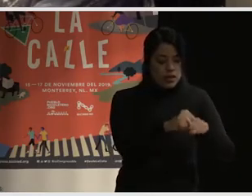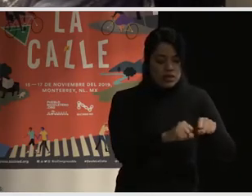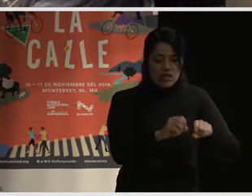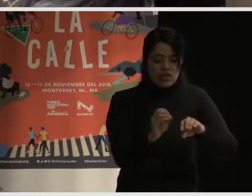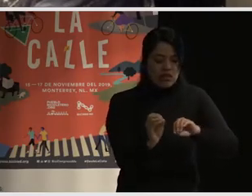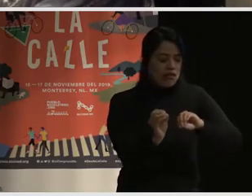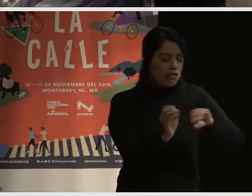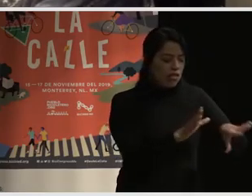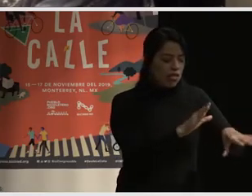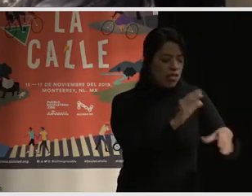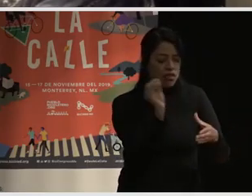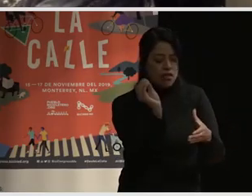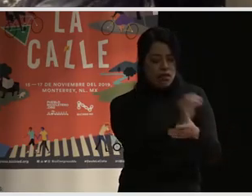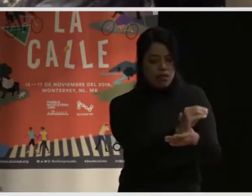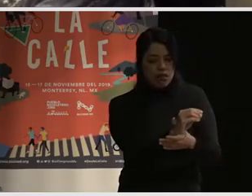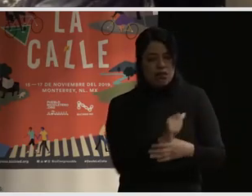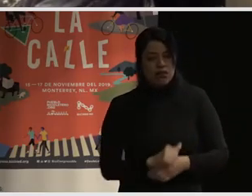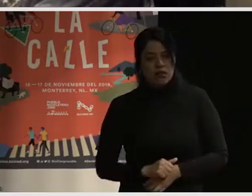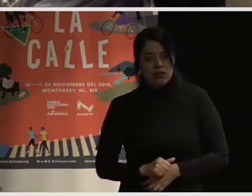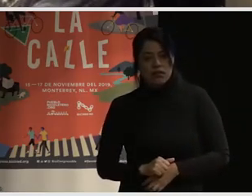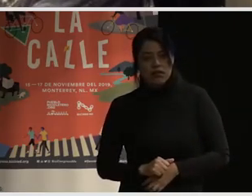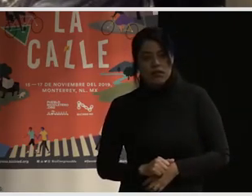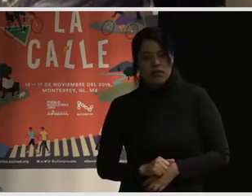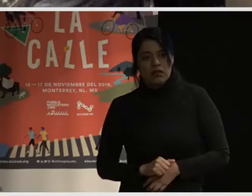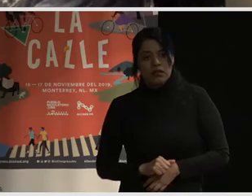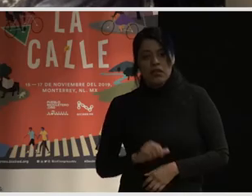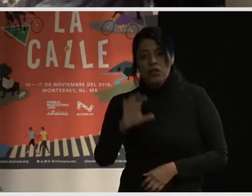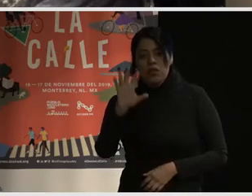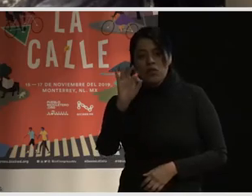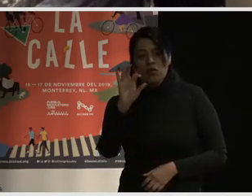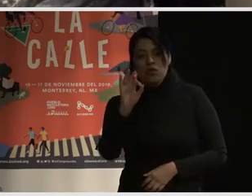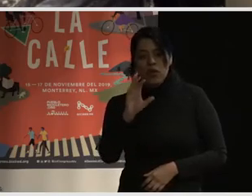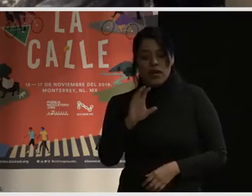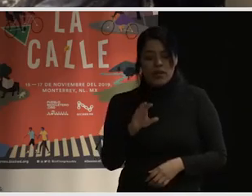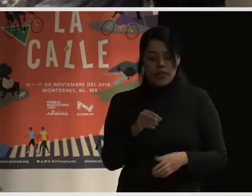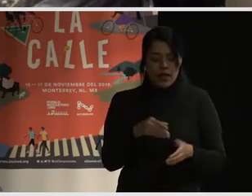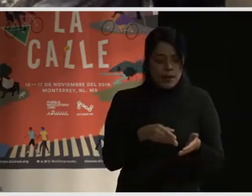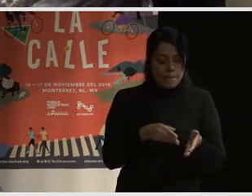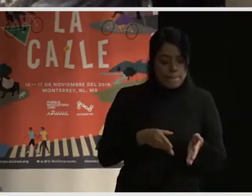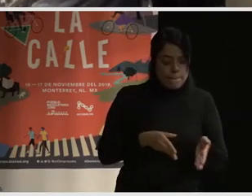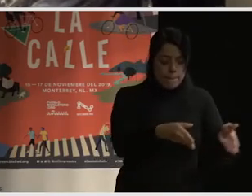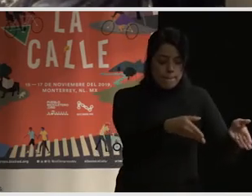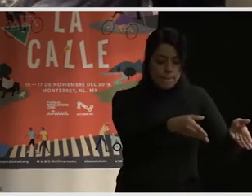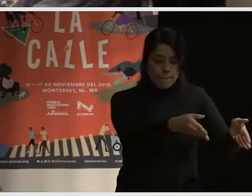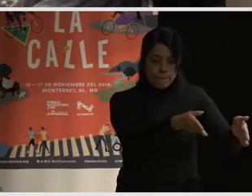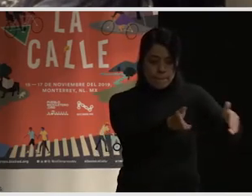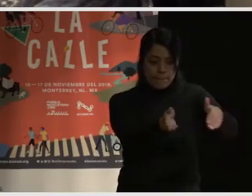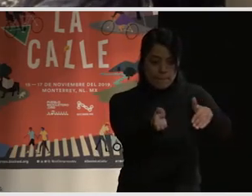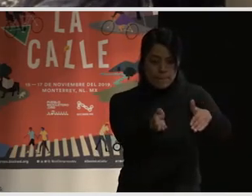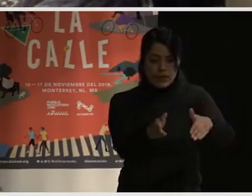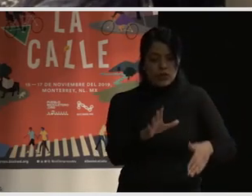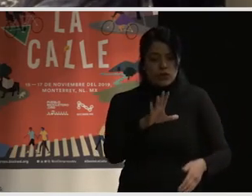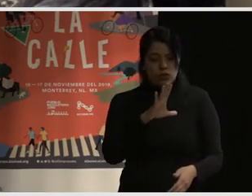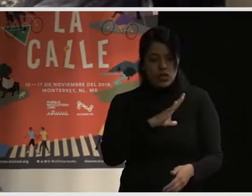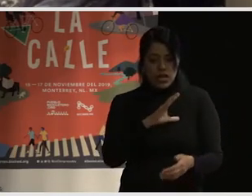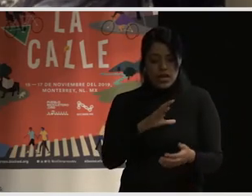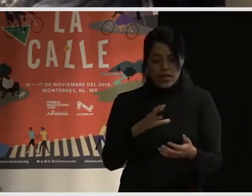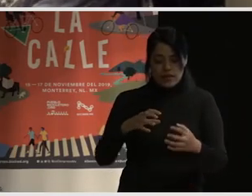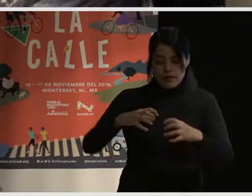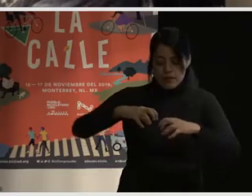los 50 40 metros que hay en el área metropolitana que en este